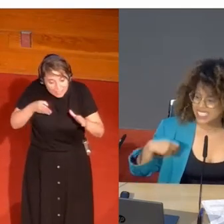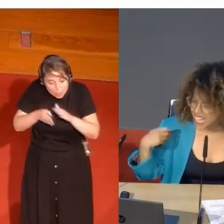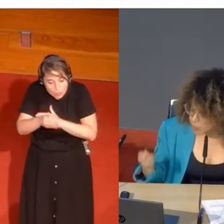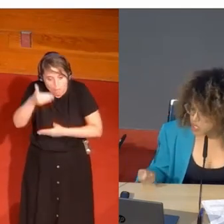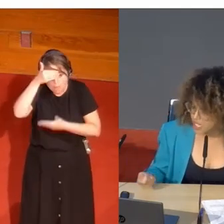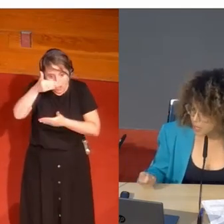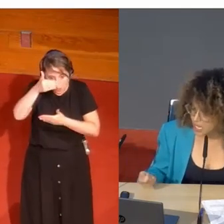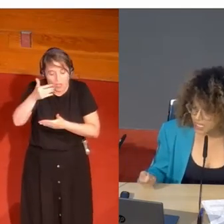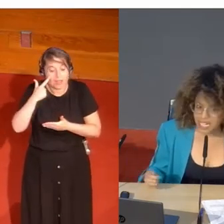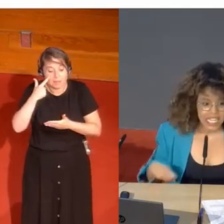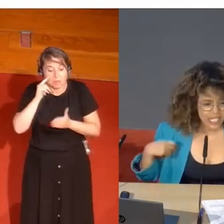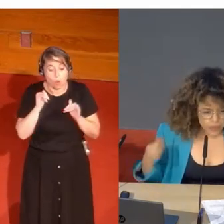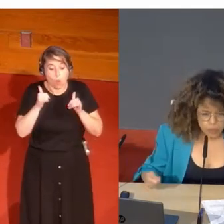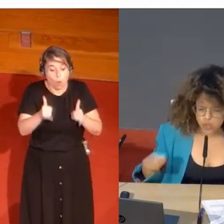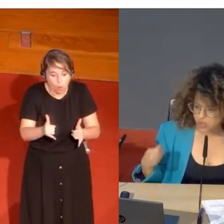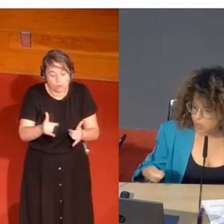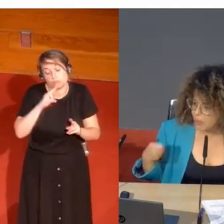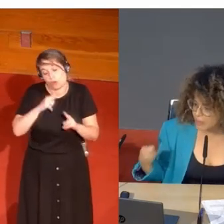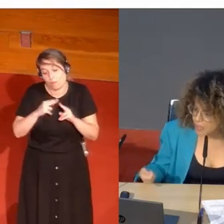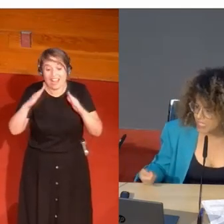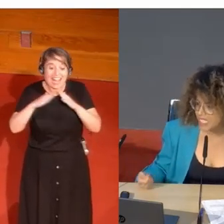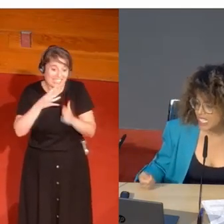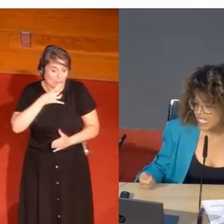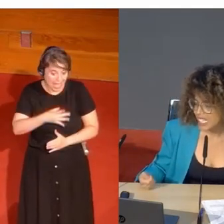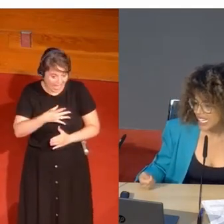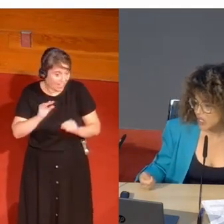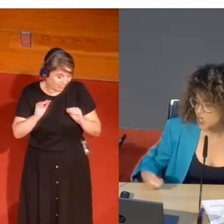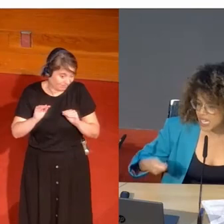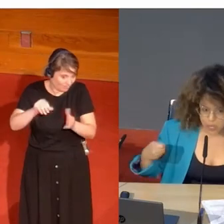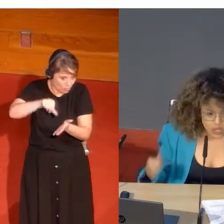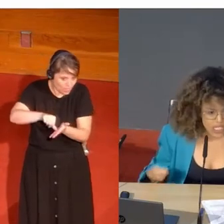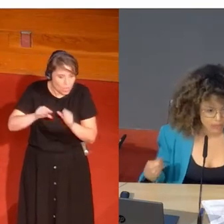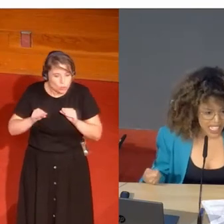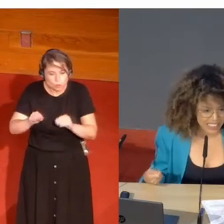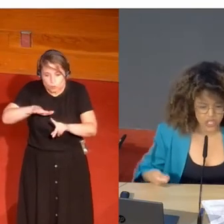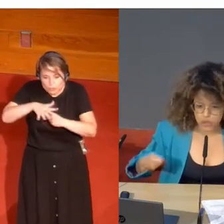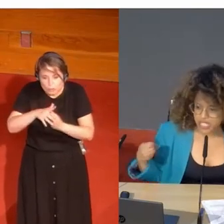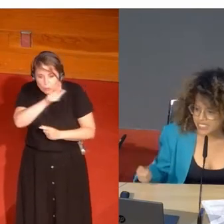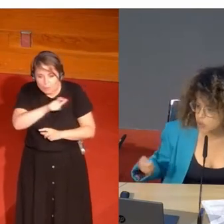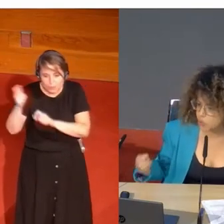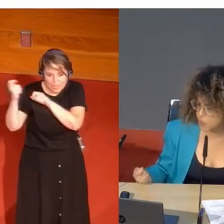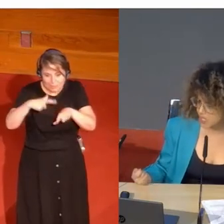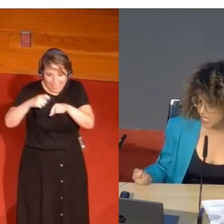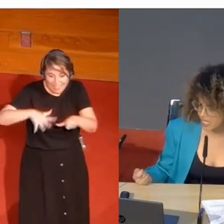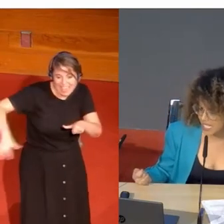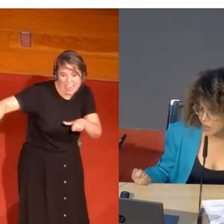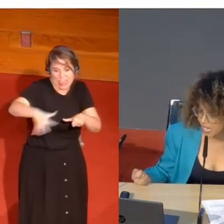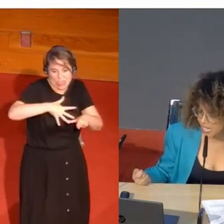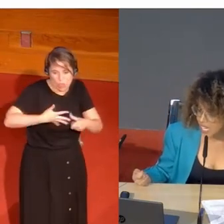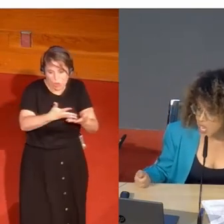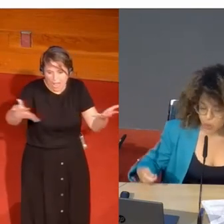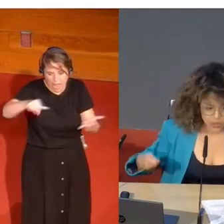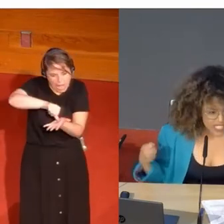Marruecos y llegamos a Casablanca y vimos cóm malviven eh los las personas migrantes en los grandes suburbios